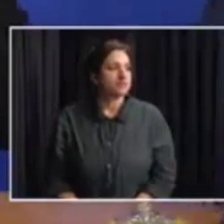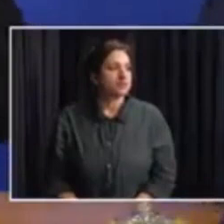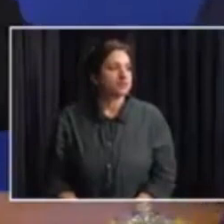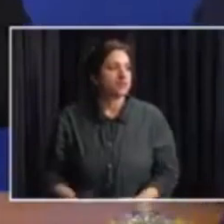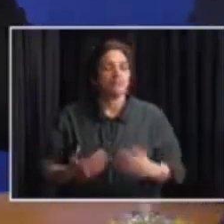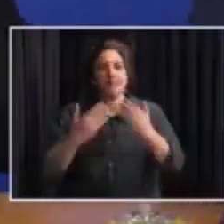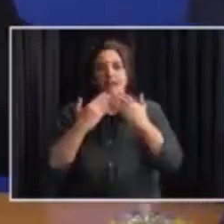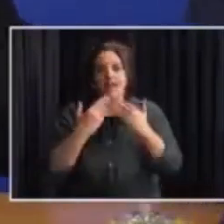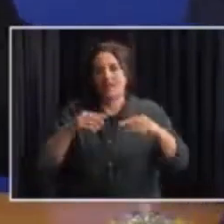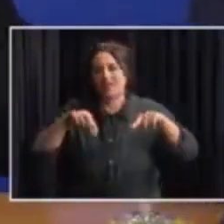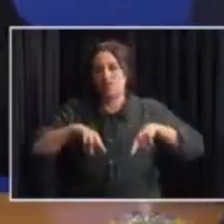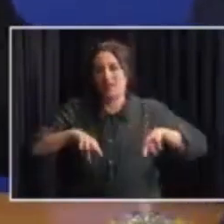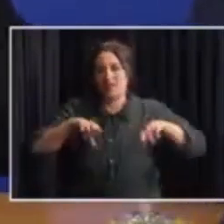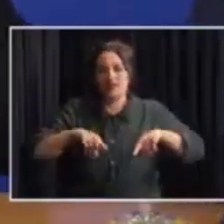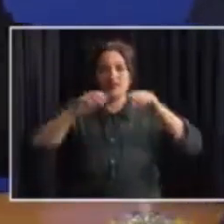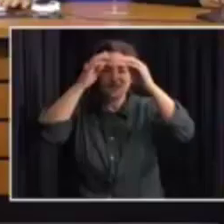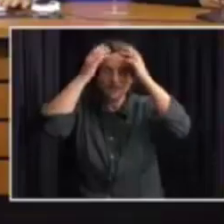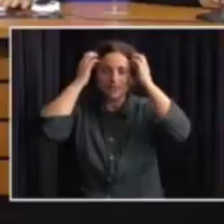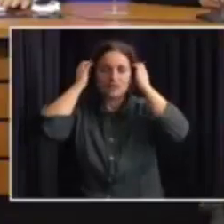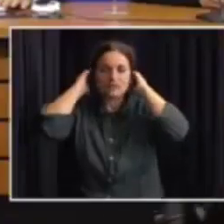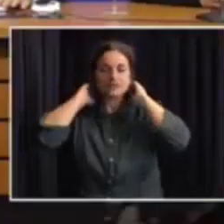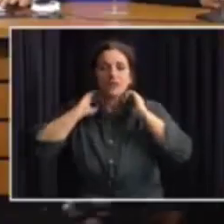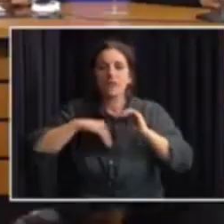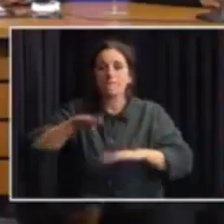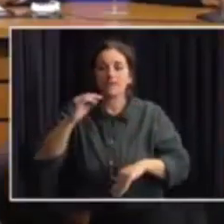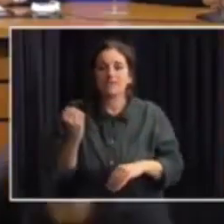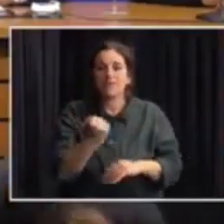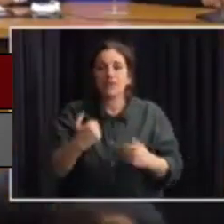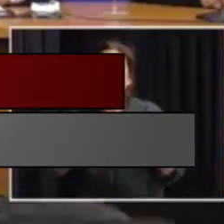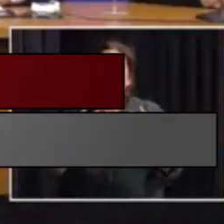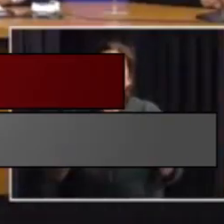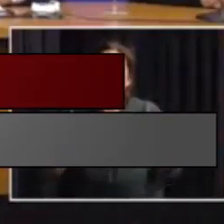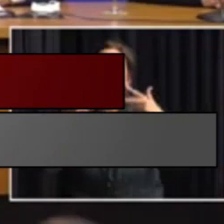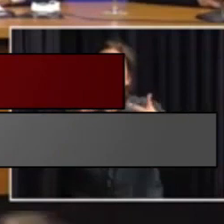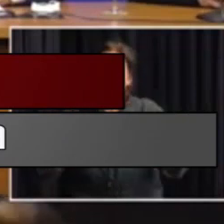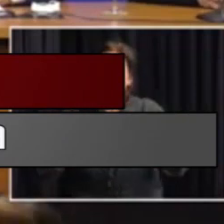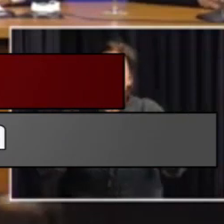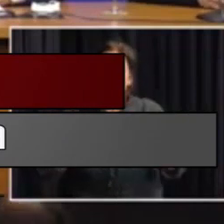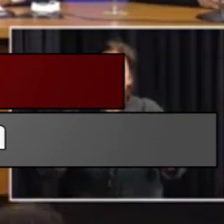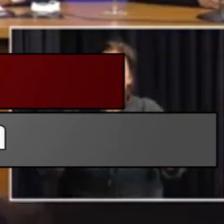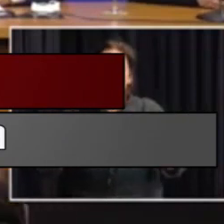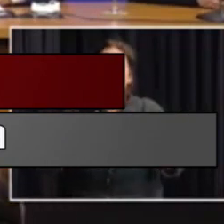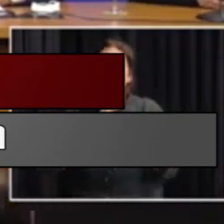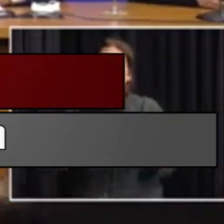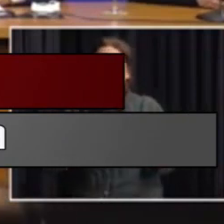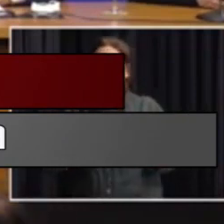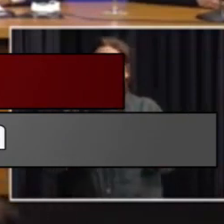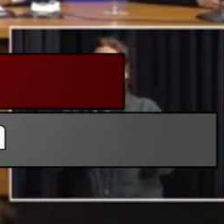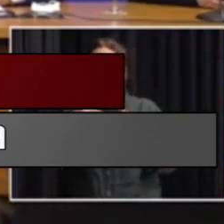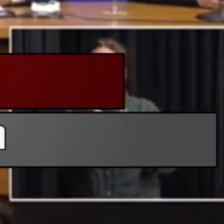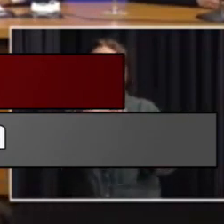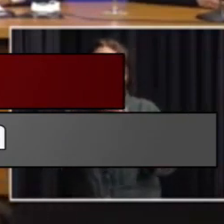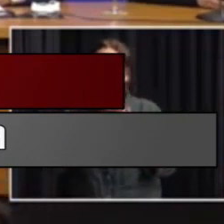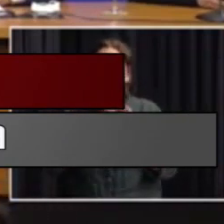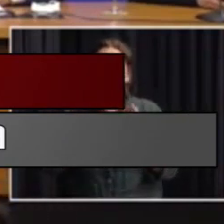Muchas gracias, señor ministro. Lo más importante que queremos resaltar del protocolo es